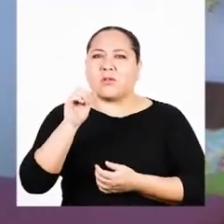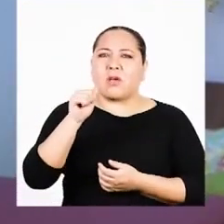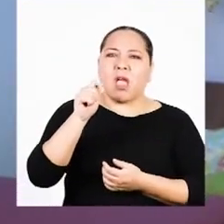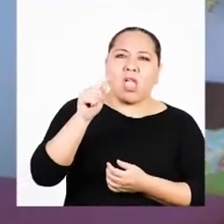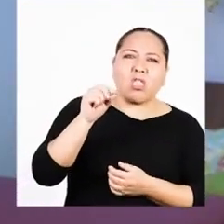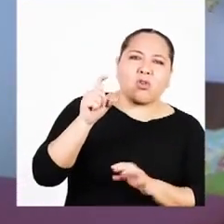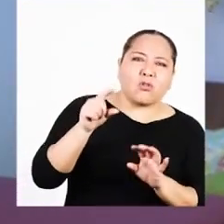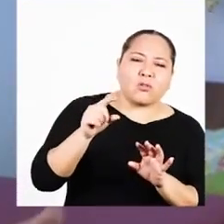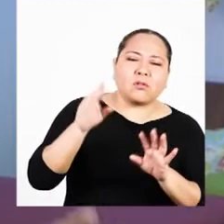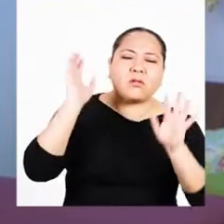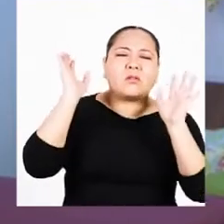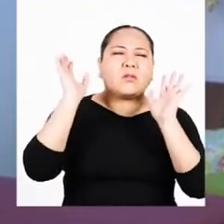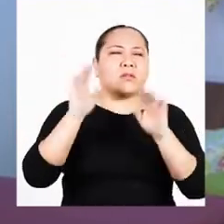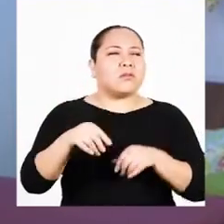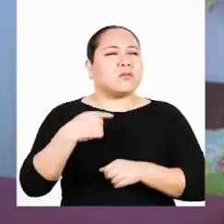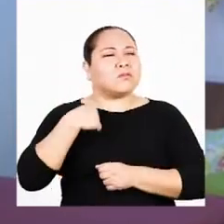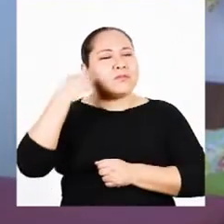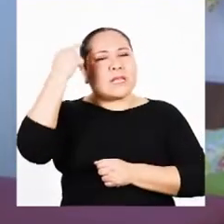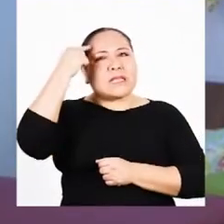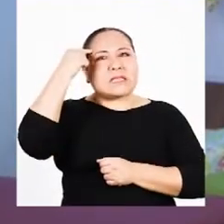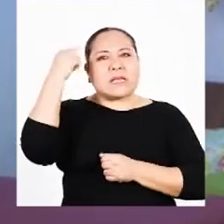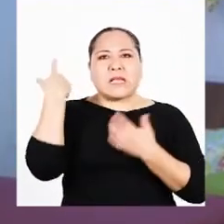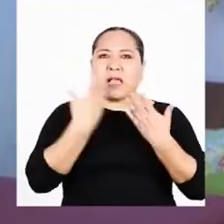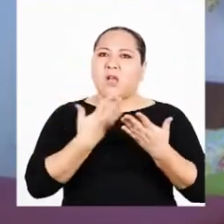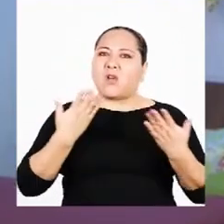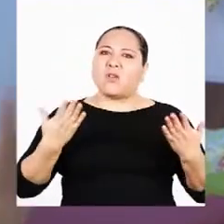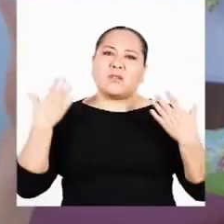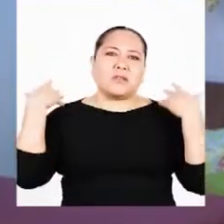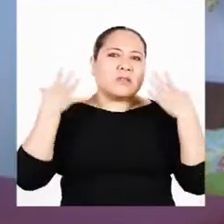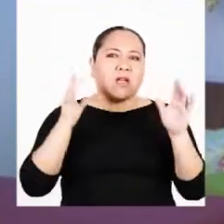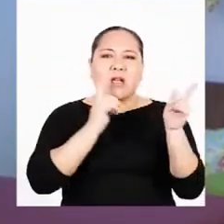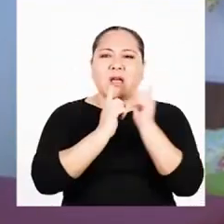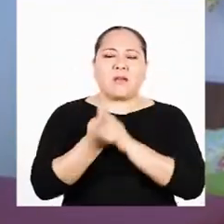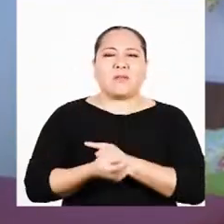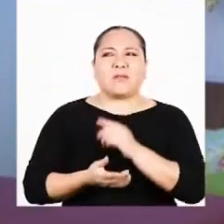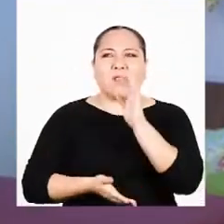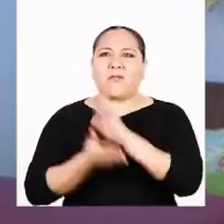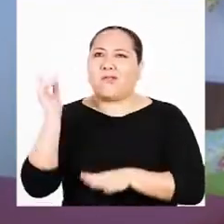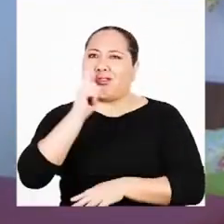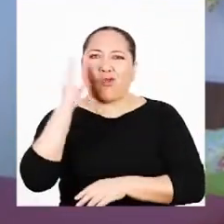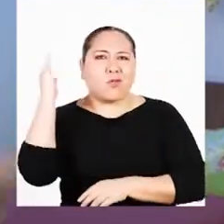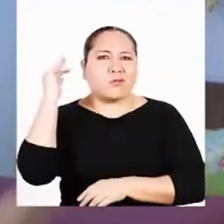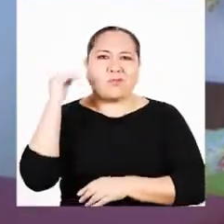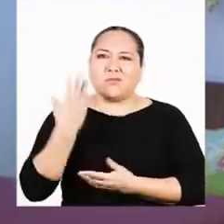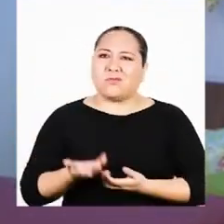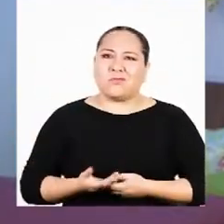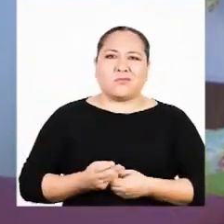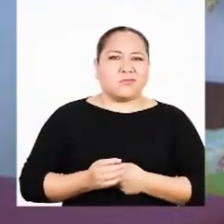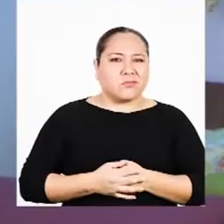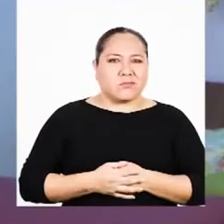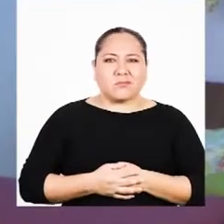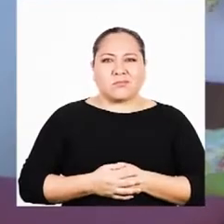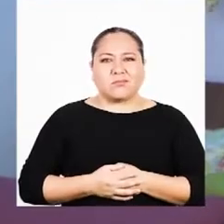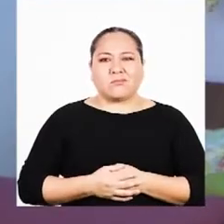¿Atoj? Y yo que pensaba que las cosas habían cambiado. Se fue sin despedirse una vez